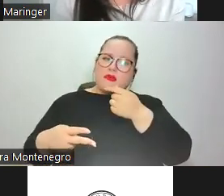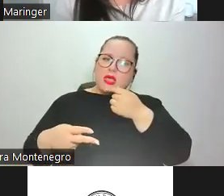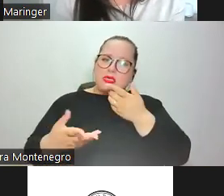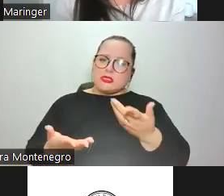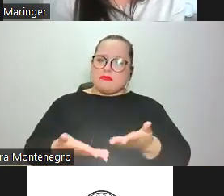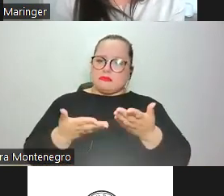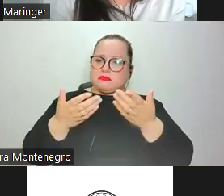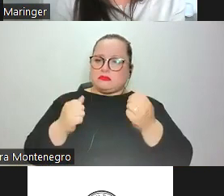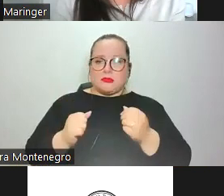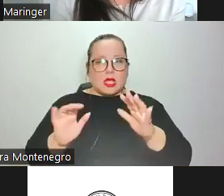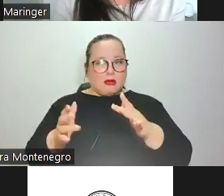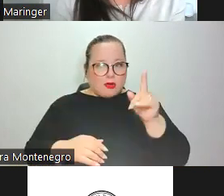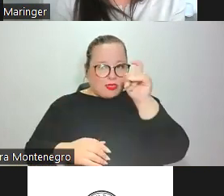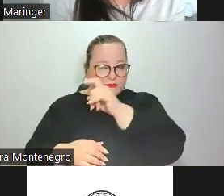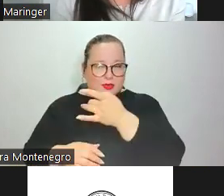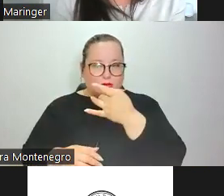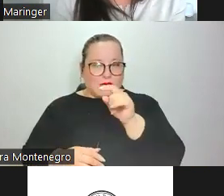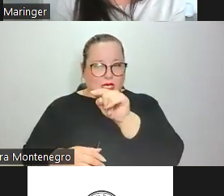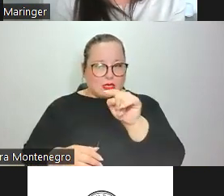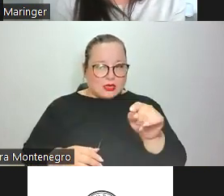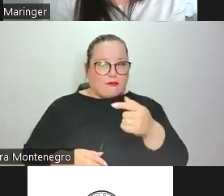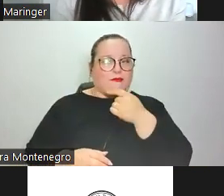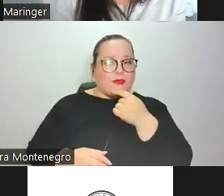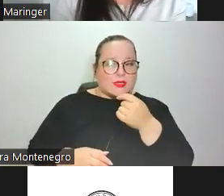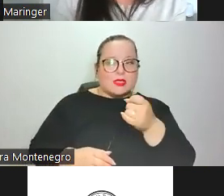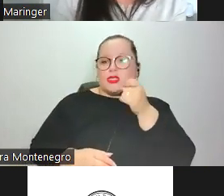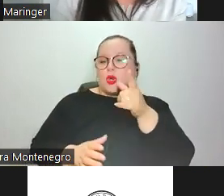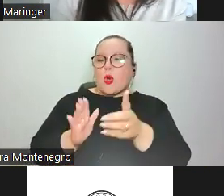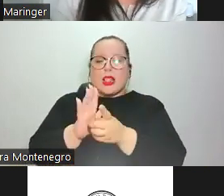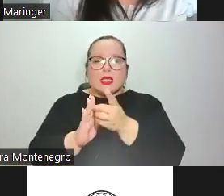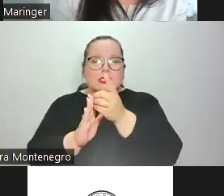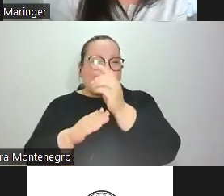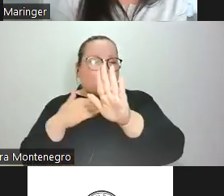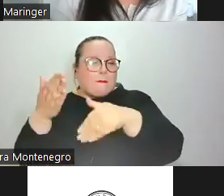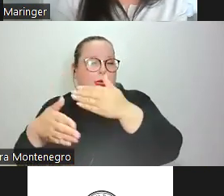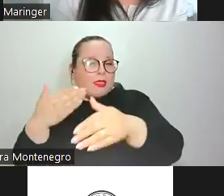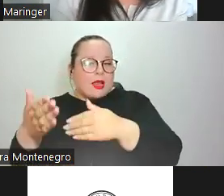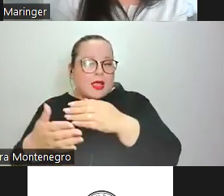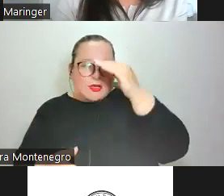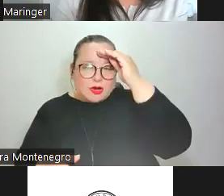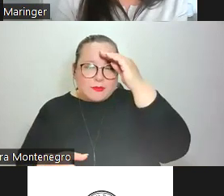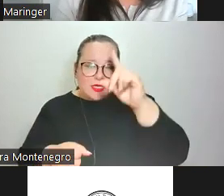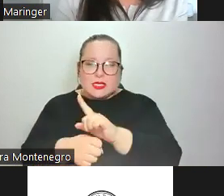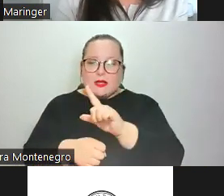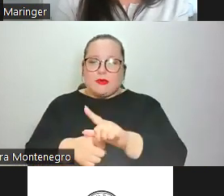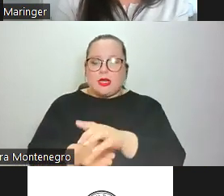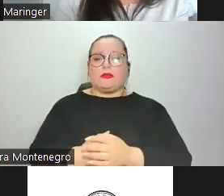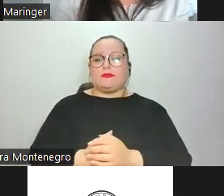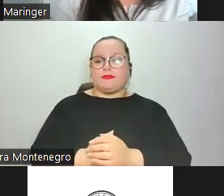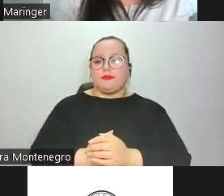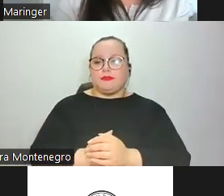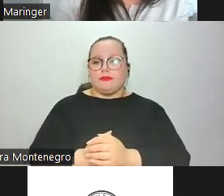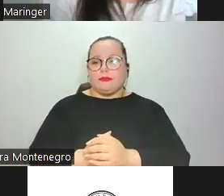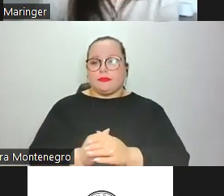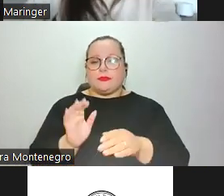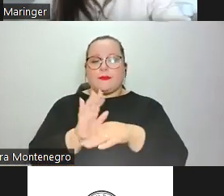más difíciles entonces? Porque si nos dices que esas fueron las más fáciles, ¿cuáles fuiste desarrollando ya, a lo mejor quizás con la experiencia laboral? Las